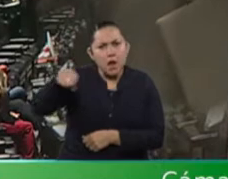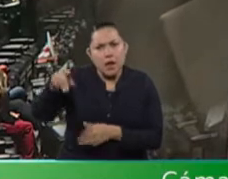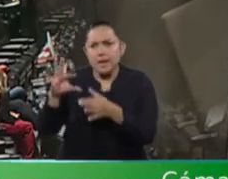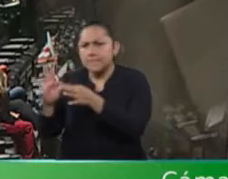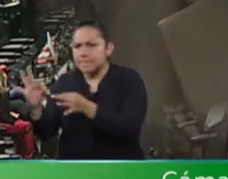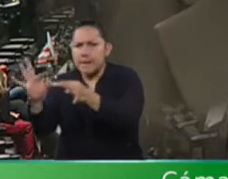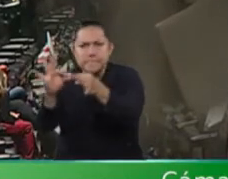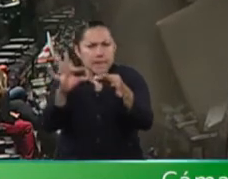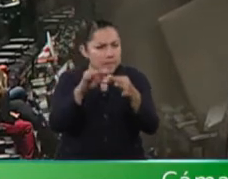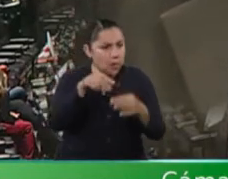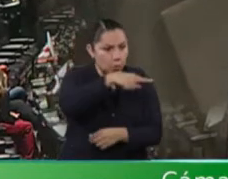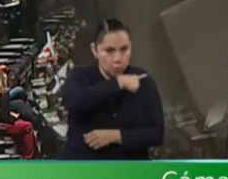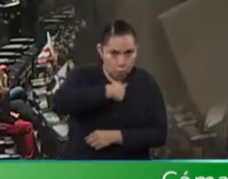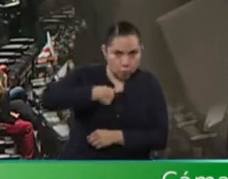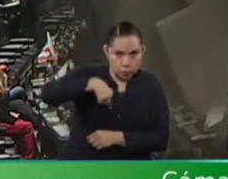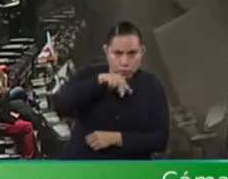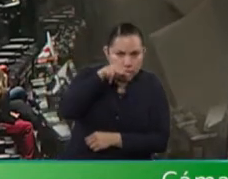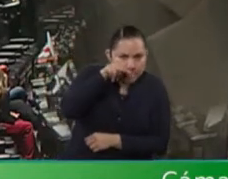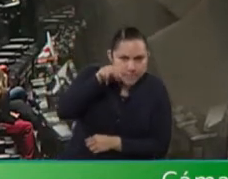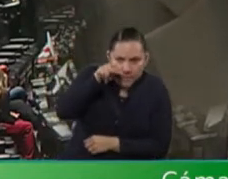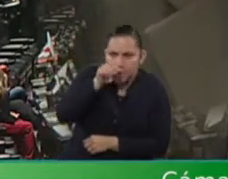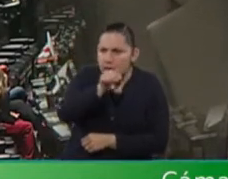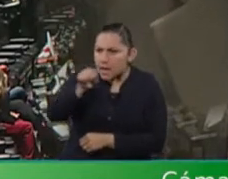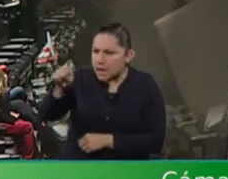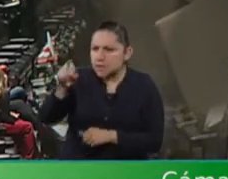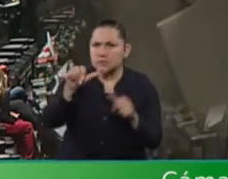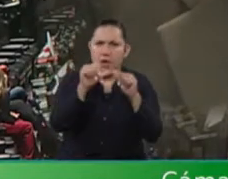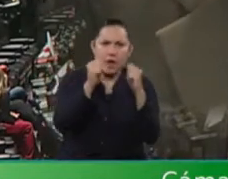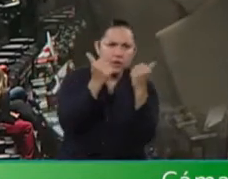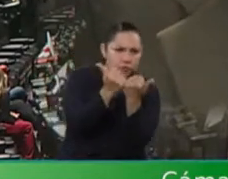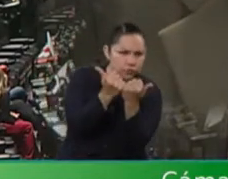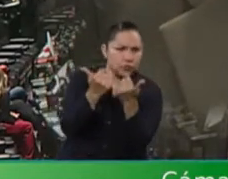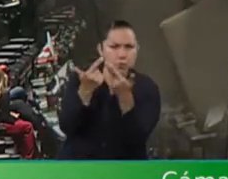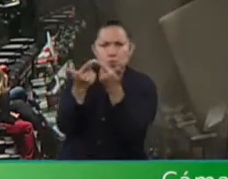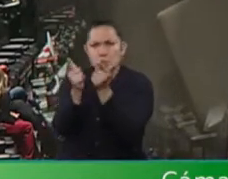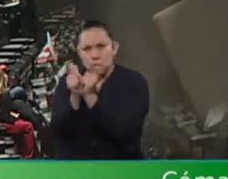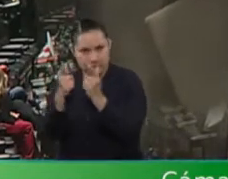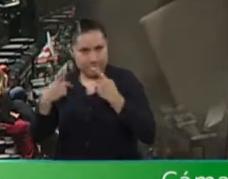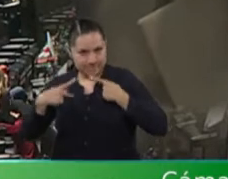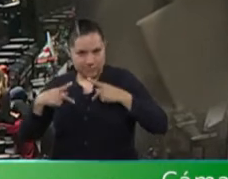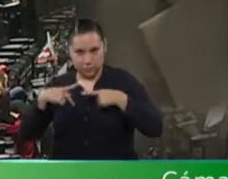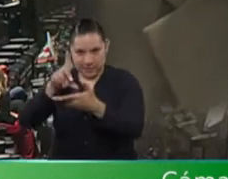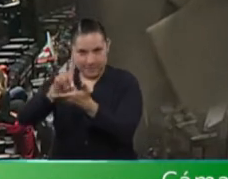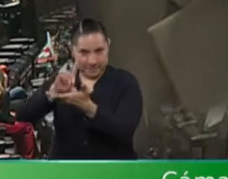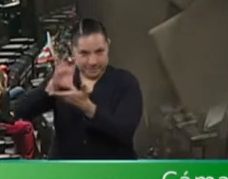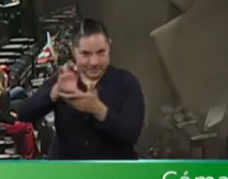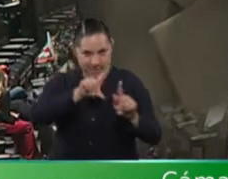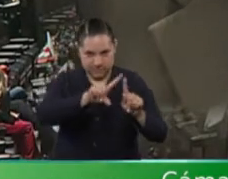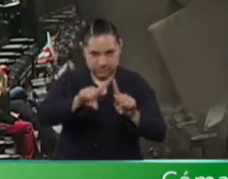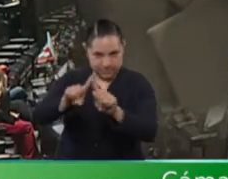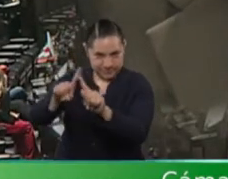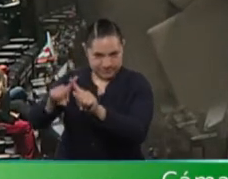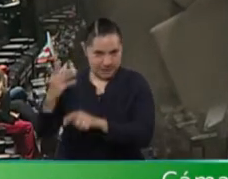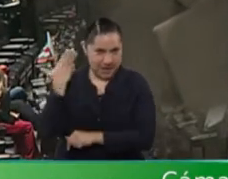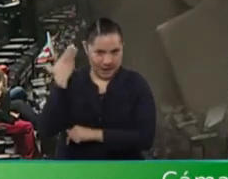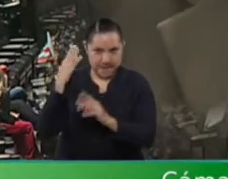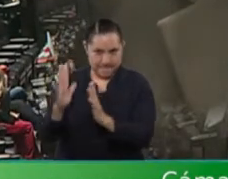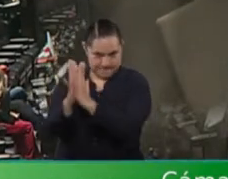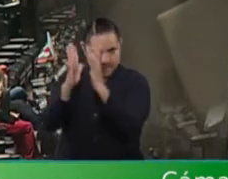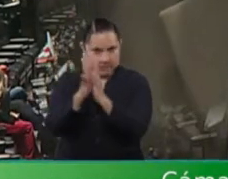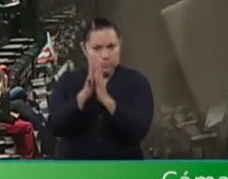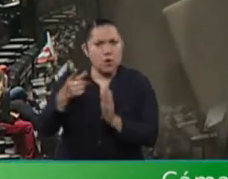presente en las organizaciones y en las personas con discapacidad que ahí participaron es